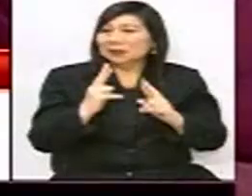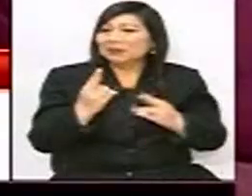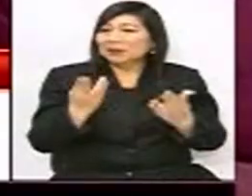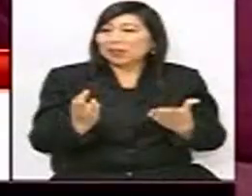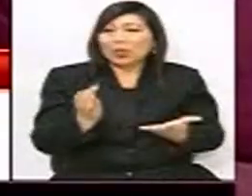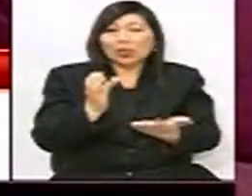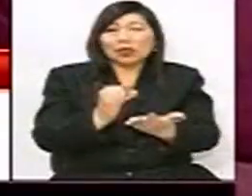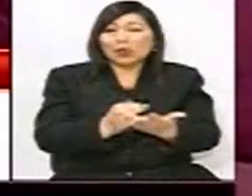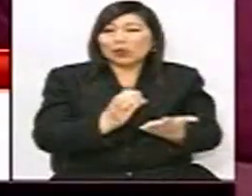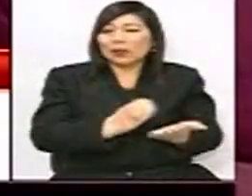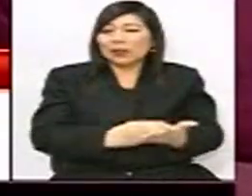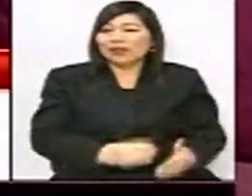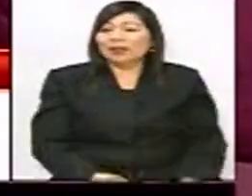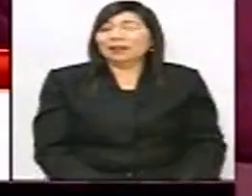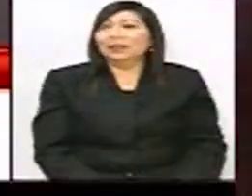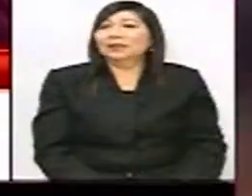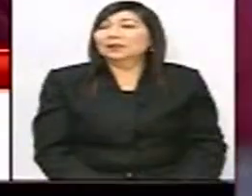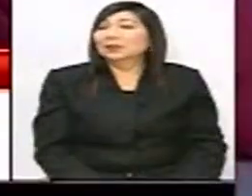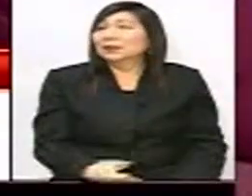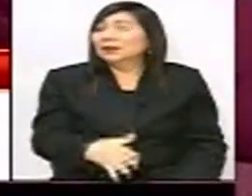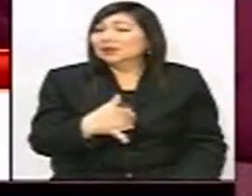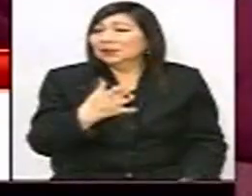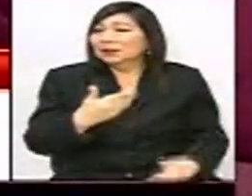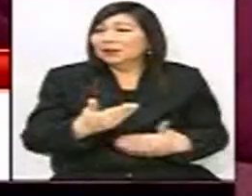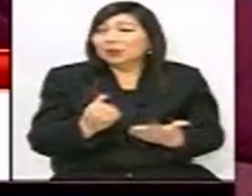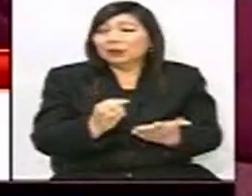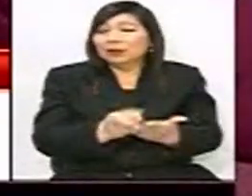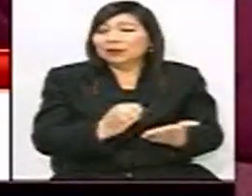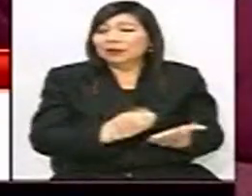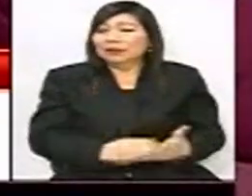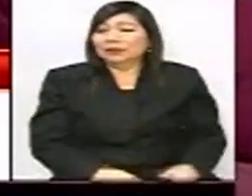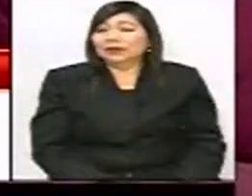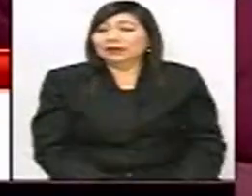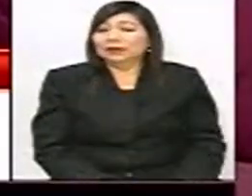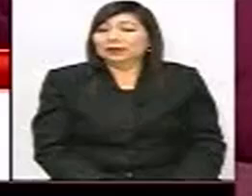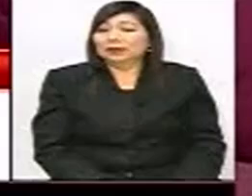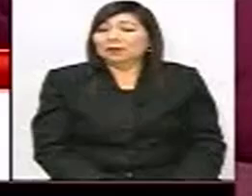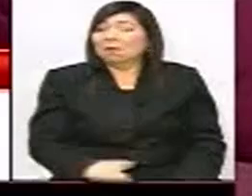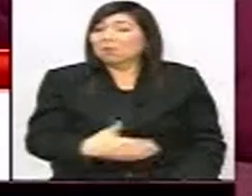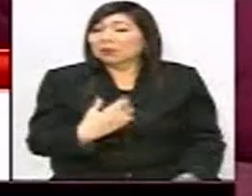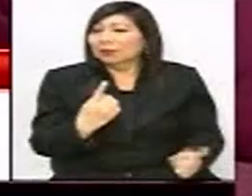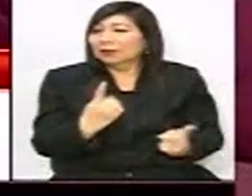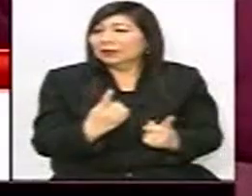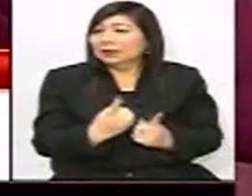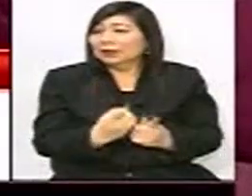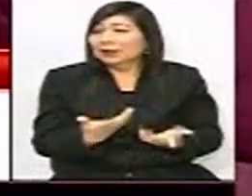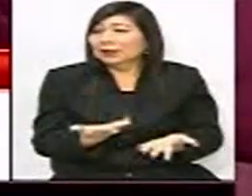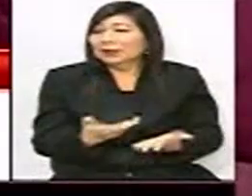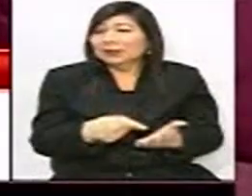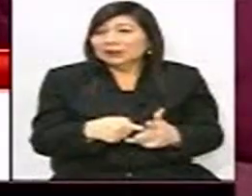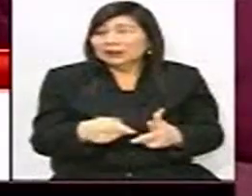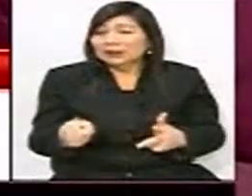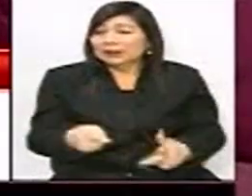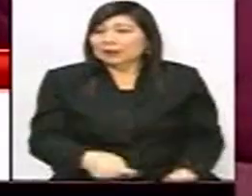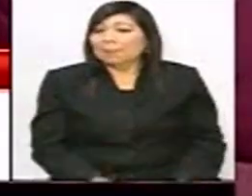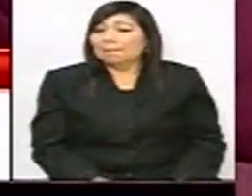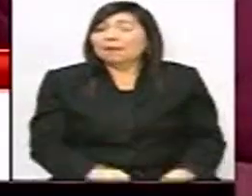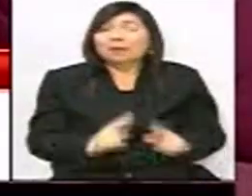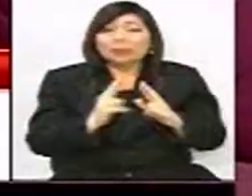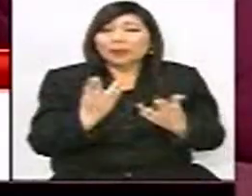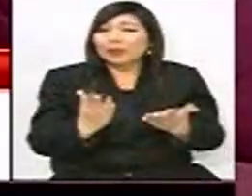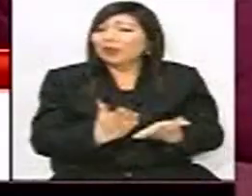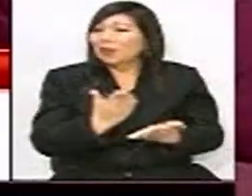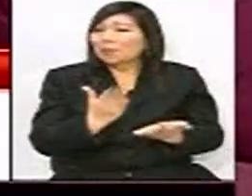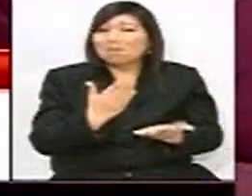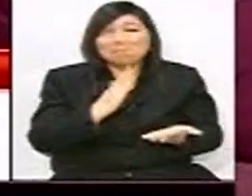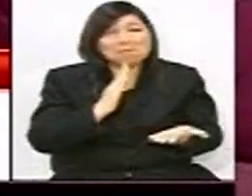ese contrato. O sea, no sé si vale la pena seguir con ese contrato. No sé si podríamos encontrar la solución y la salida para resolver ese